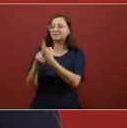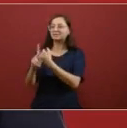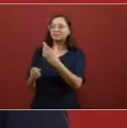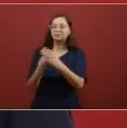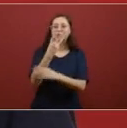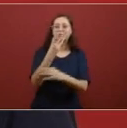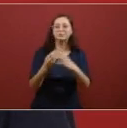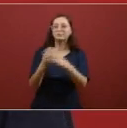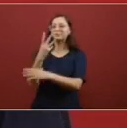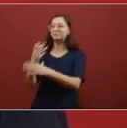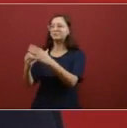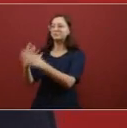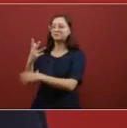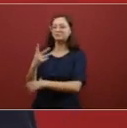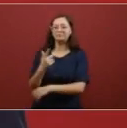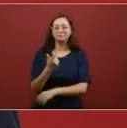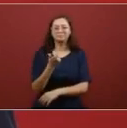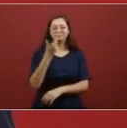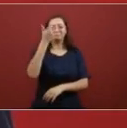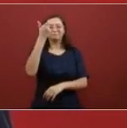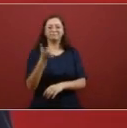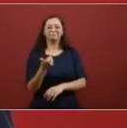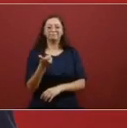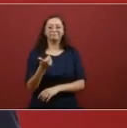que más se